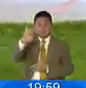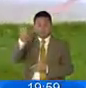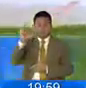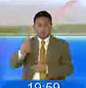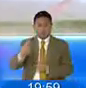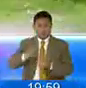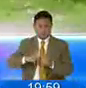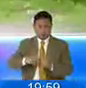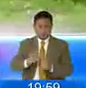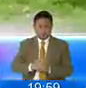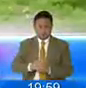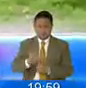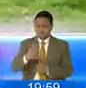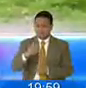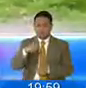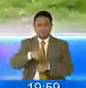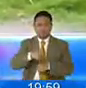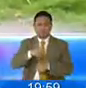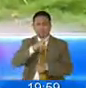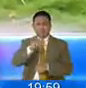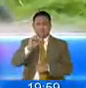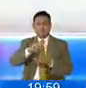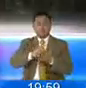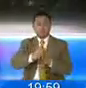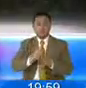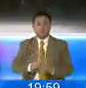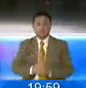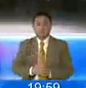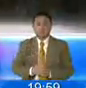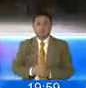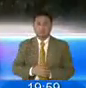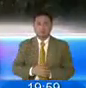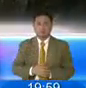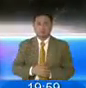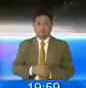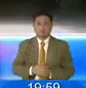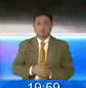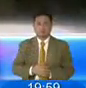de la ciudad de Quito, aproximadamente a 30 minutos.